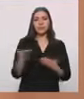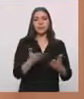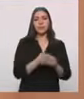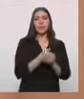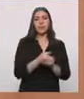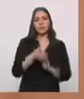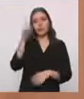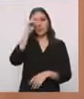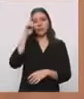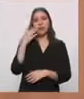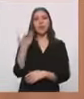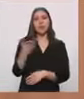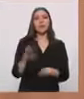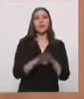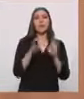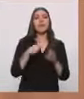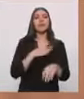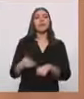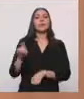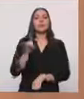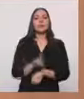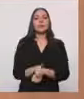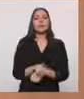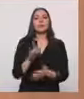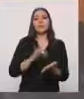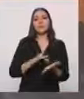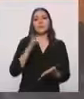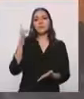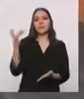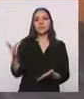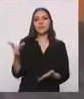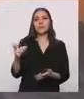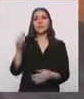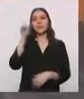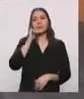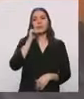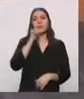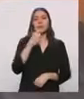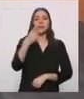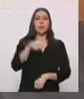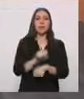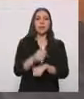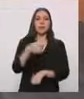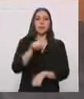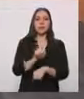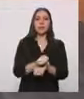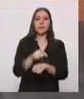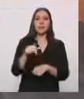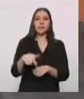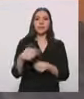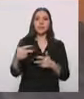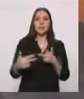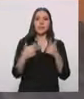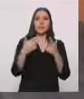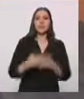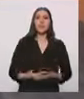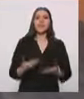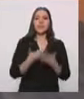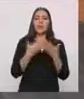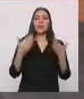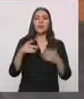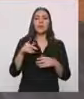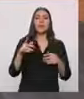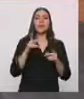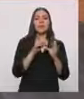al consejero. Mauricio, ¿cómo están? Muy buenos días. Gracias por estar como cada semana en casa. Qué importante cuando hablamos de participación